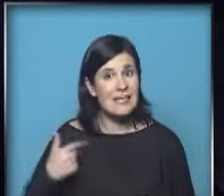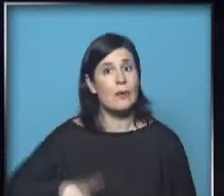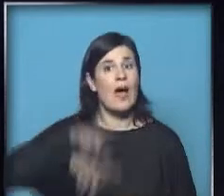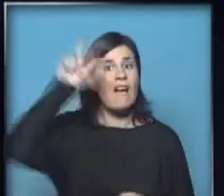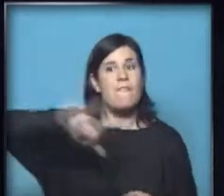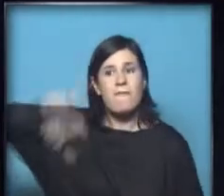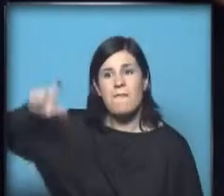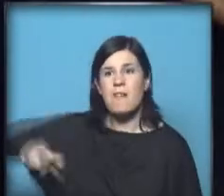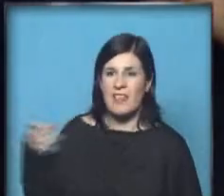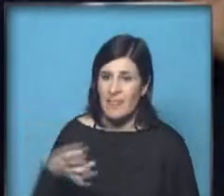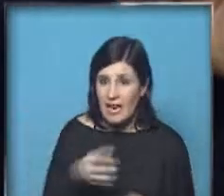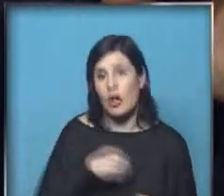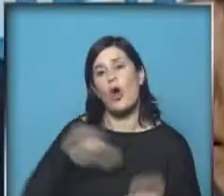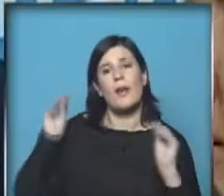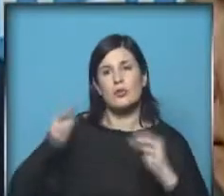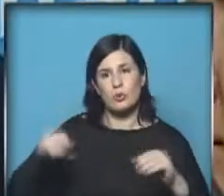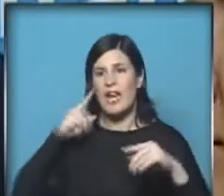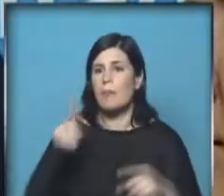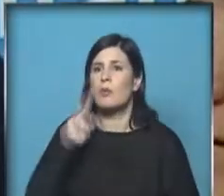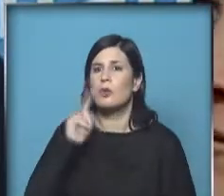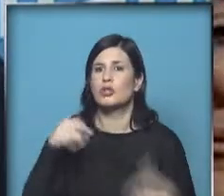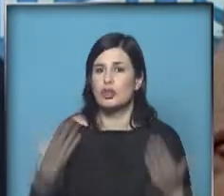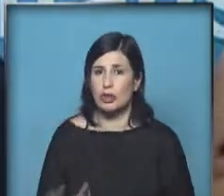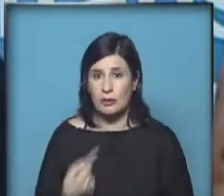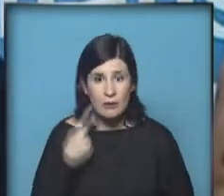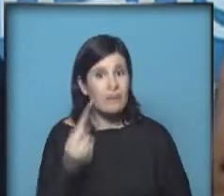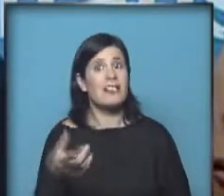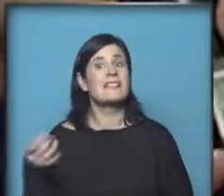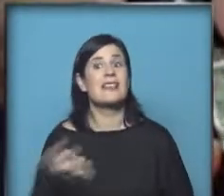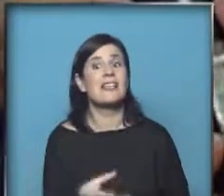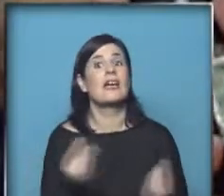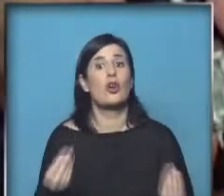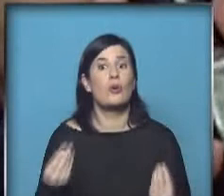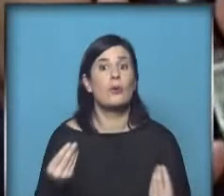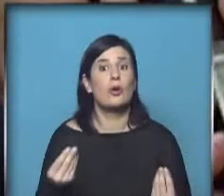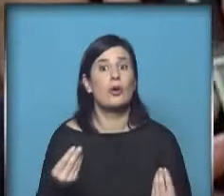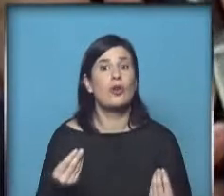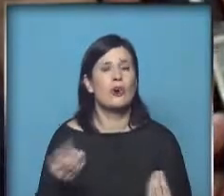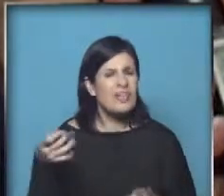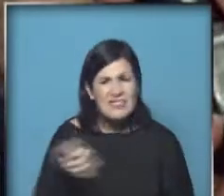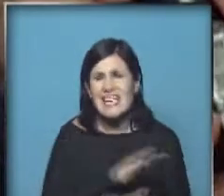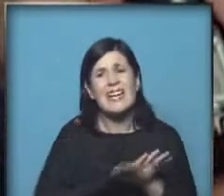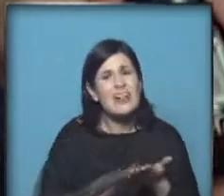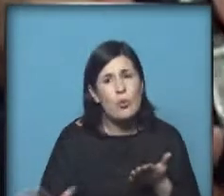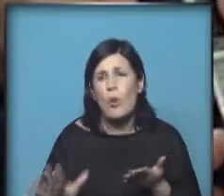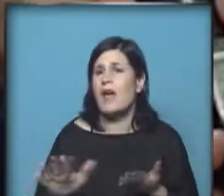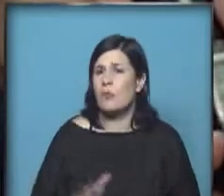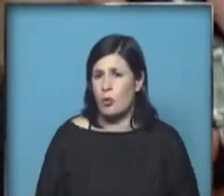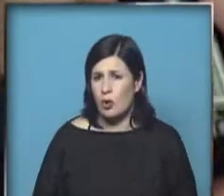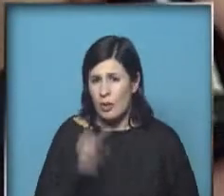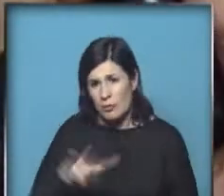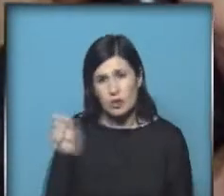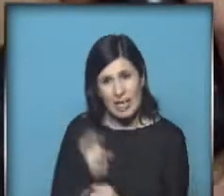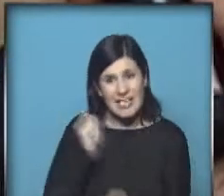formaciones o iban a ensuciar la formación bueno acá está bien como han dejado las formaciones hoy 0km supuestamente trabajadores que dicen